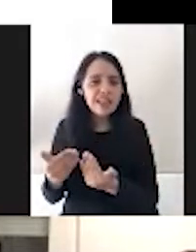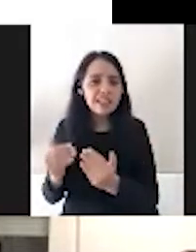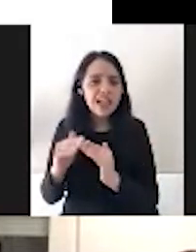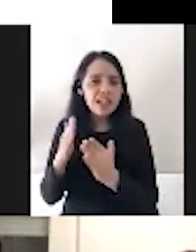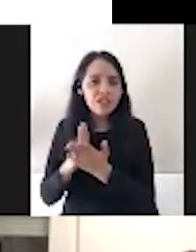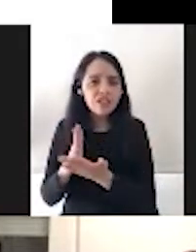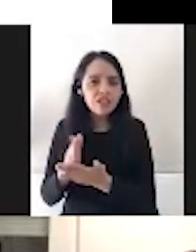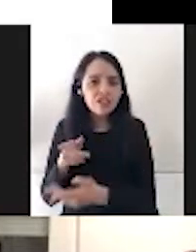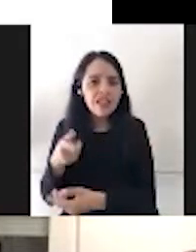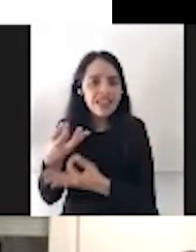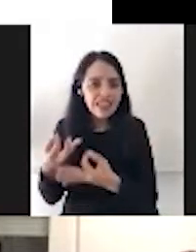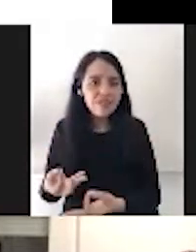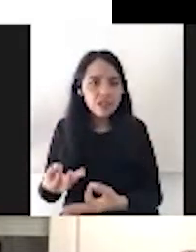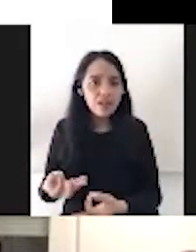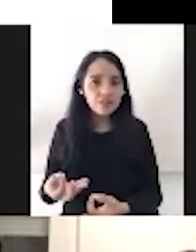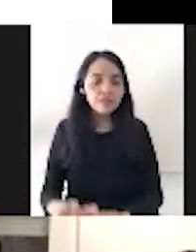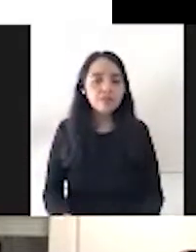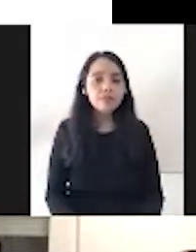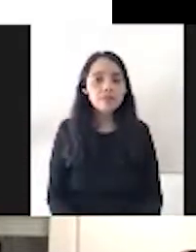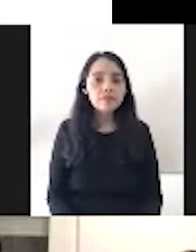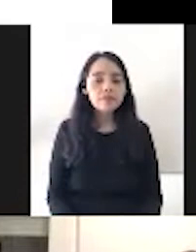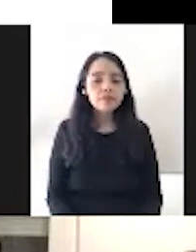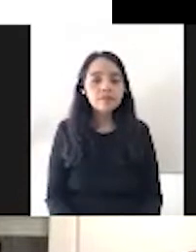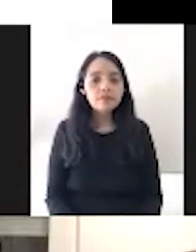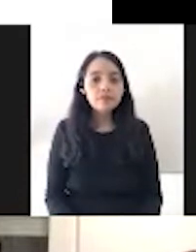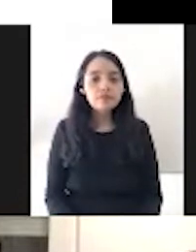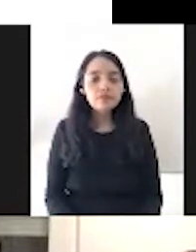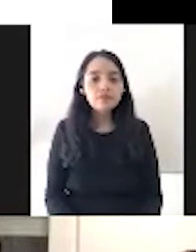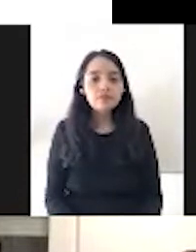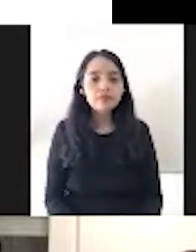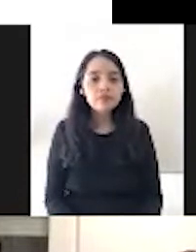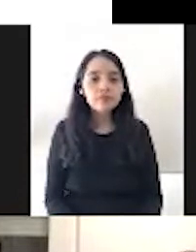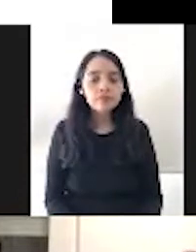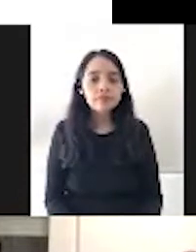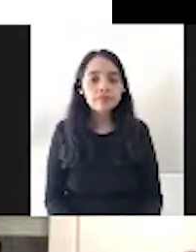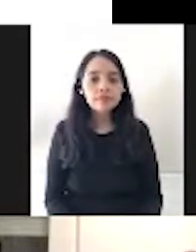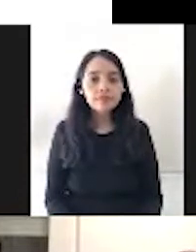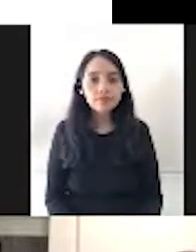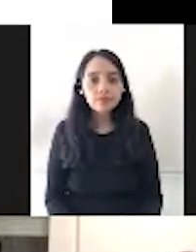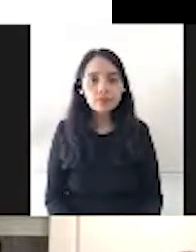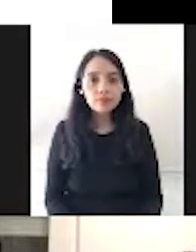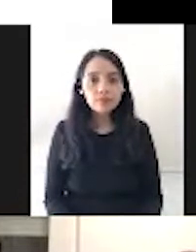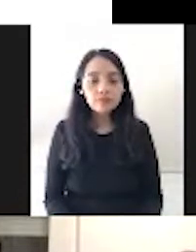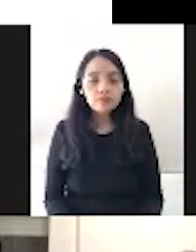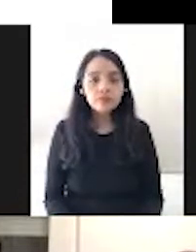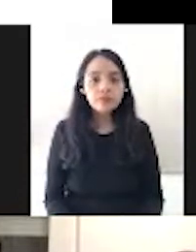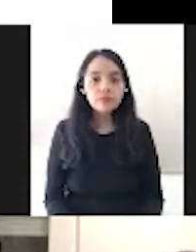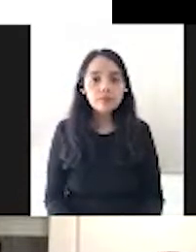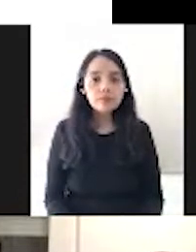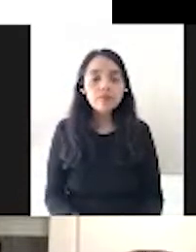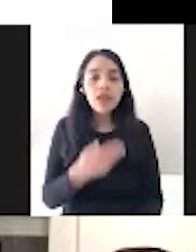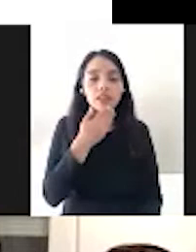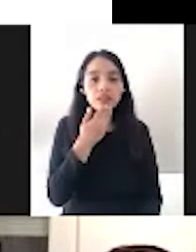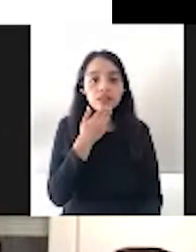necesidades del contexto educativo en el cual se quiere implementar esas normativas, ese decreto, en fin. También tenemos